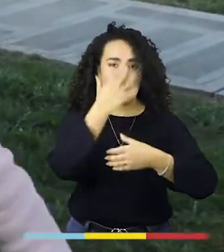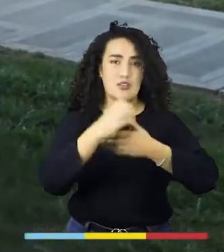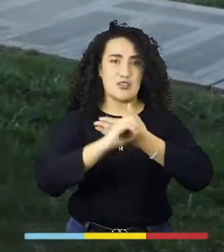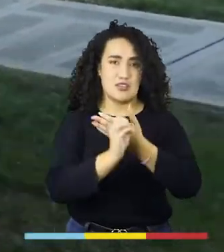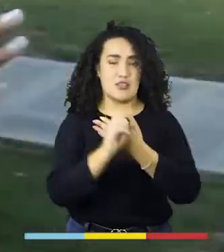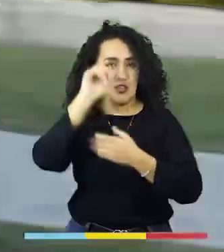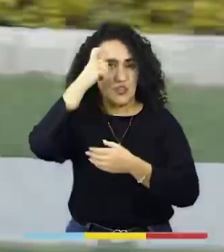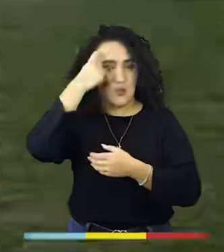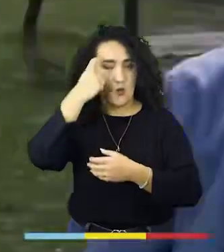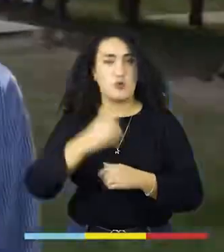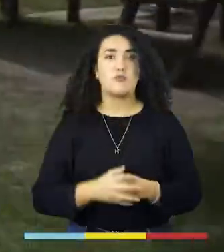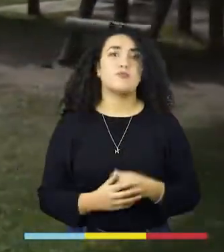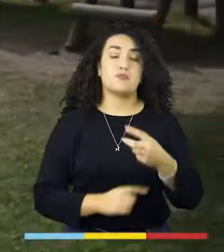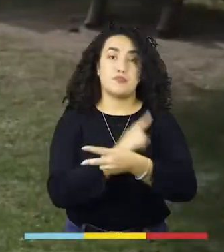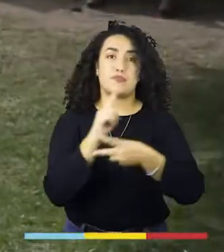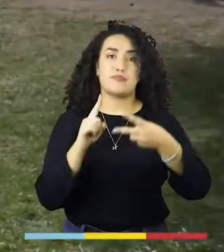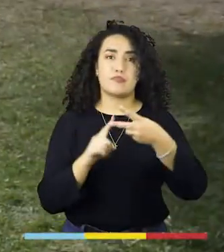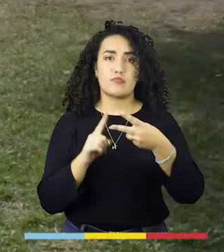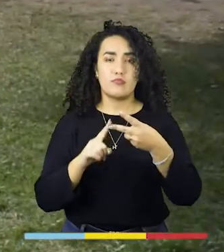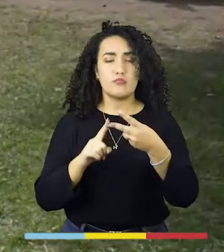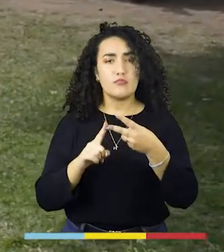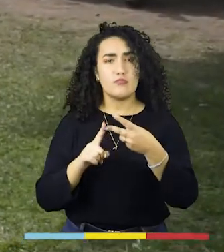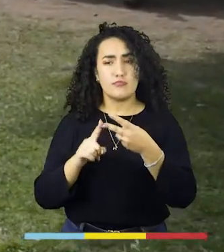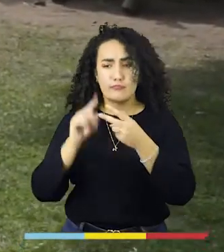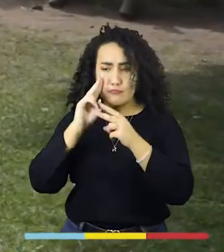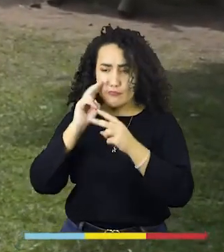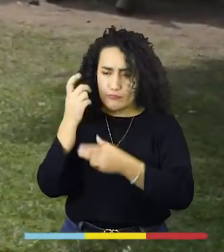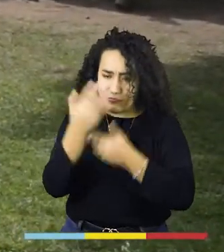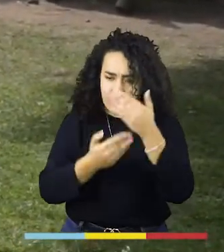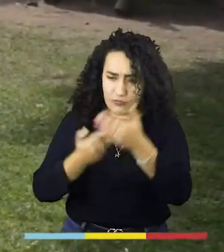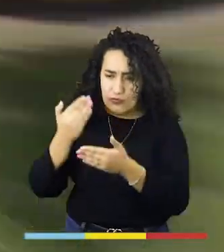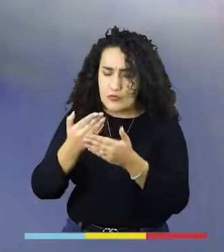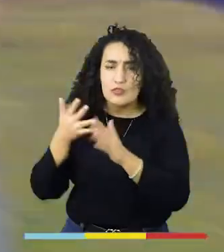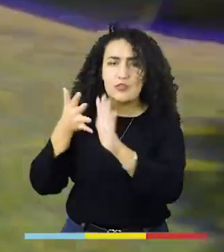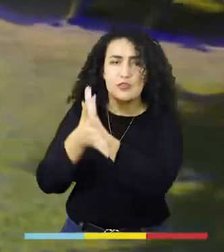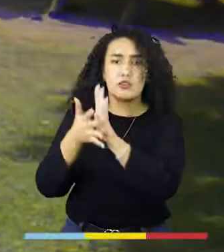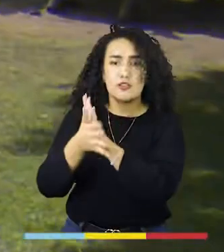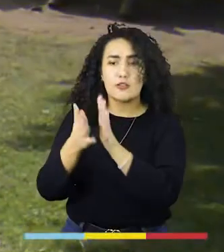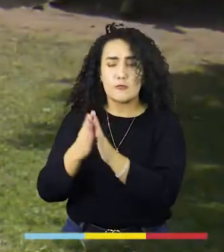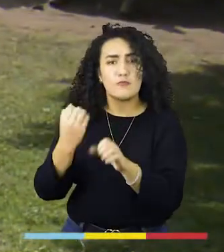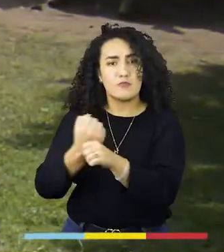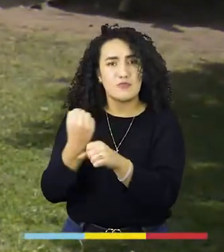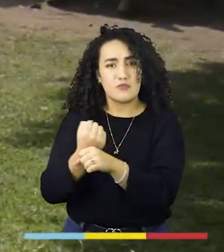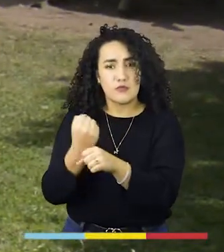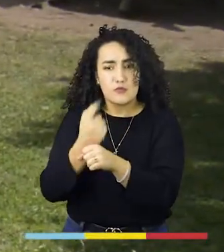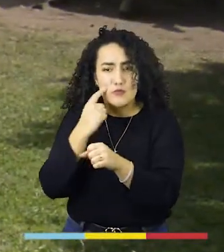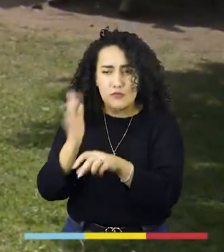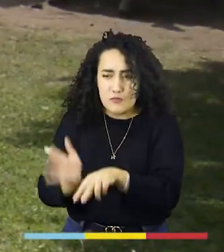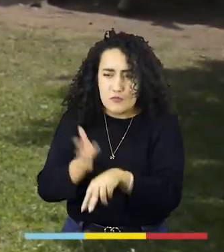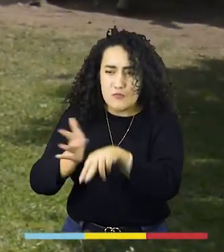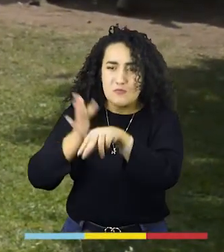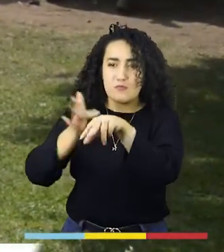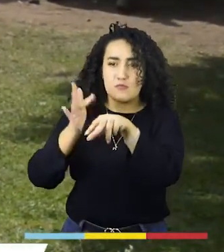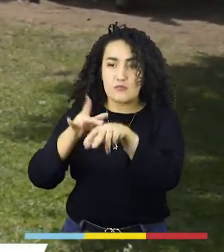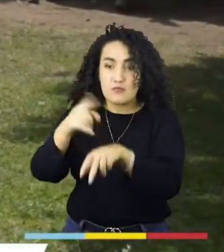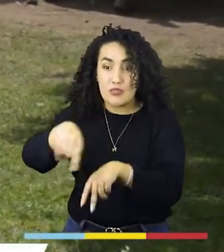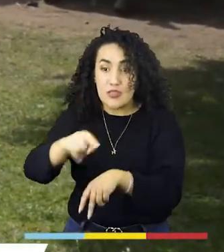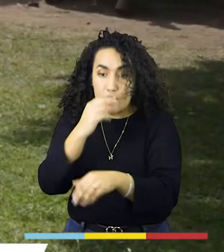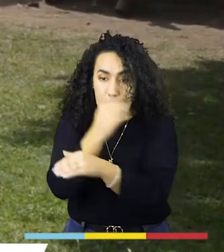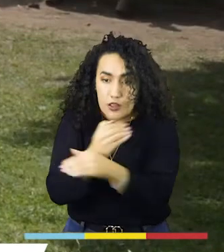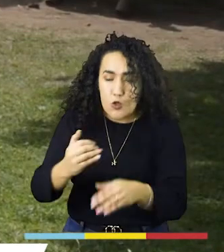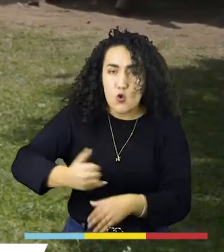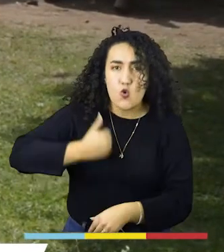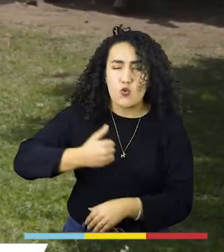gobernación. Etapa 2. Generación y análisis de información. En el grupo trabajamos en despertar el